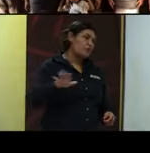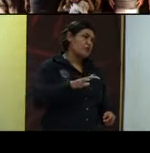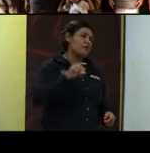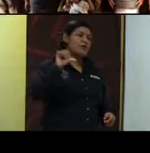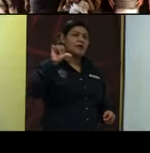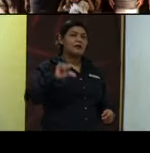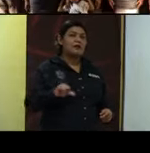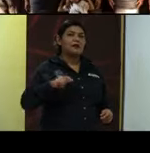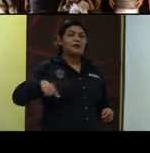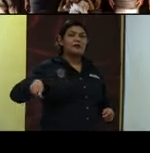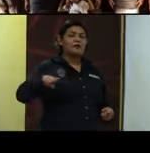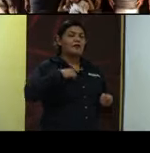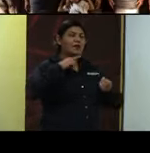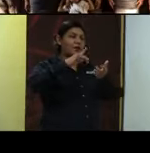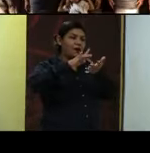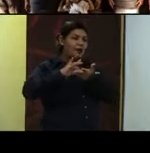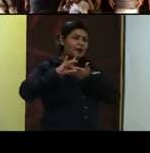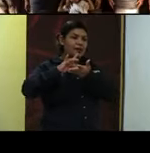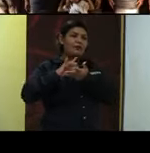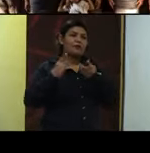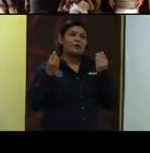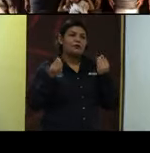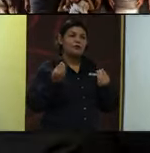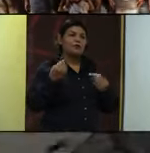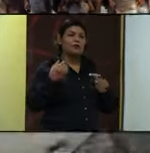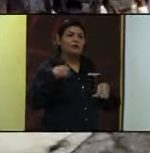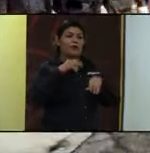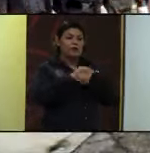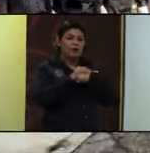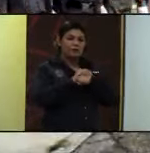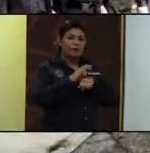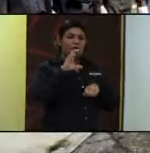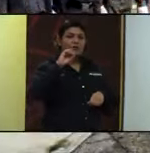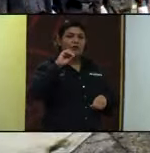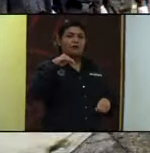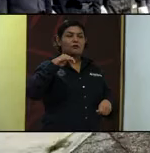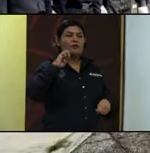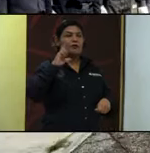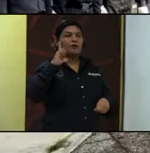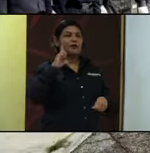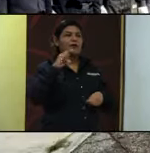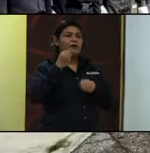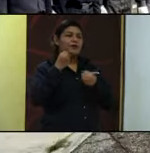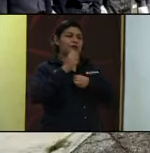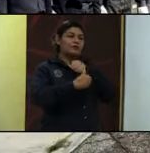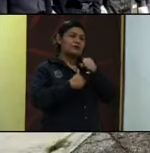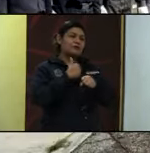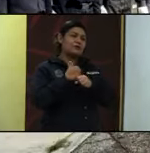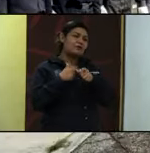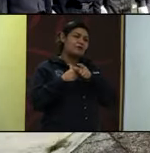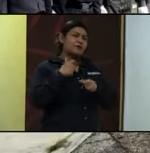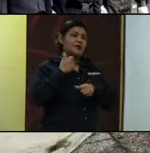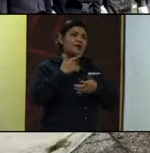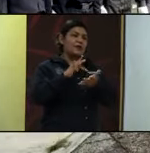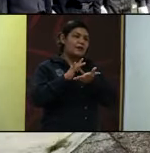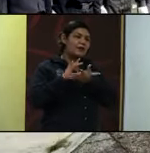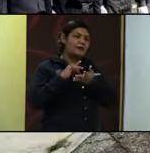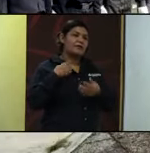creo que han apoyado a la institución. Amigo Rommel, que ya de hace muchos años también nos ha apoyado, y pues nosotros también estamos